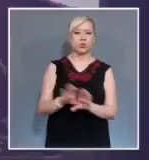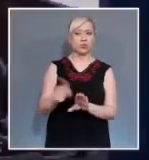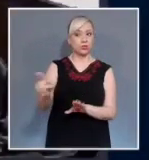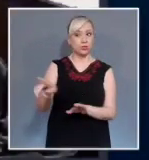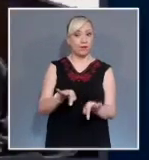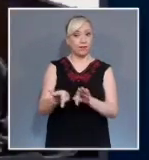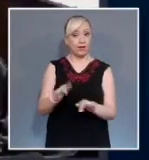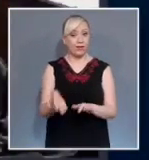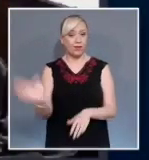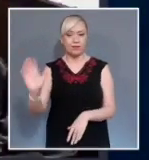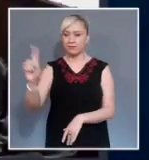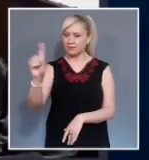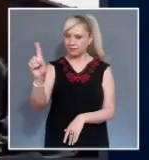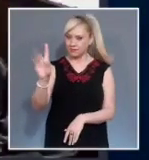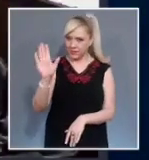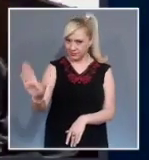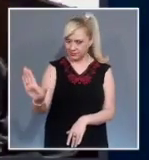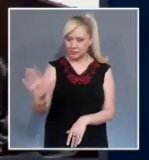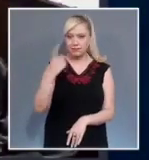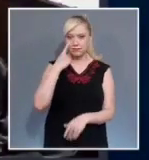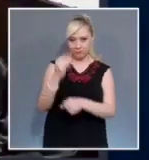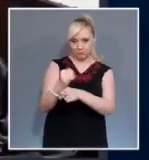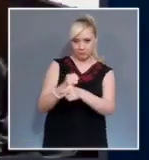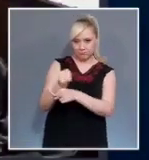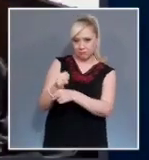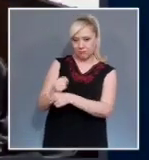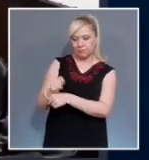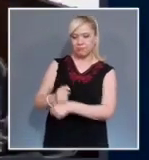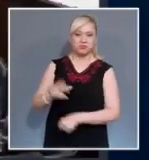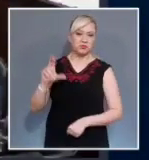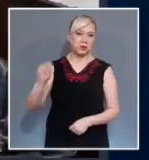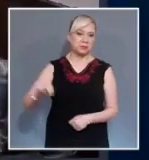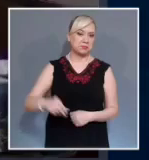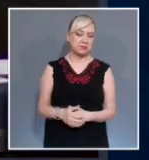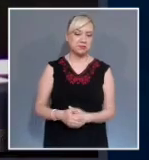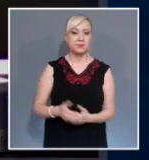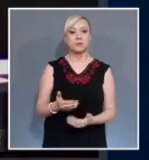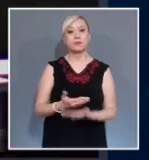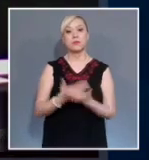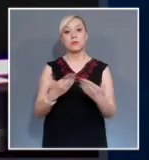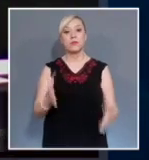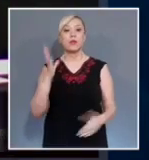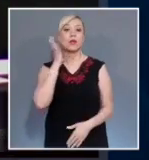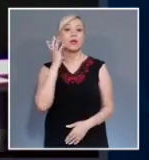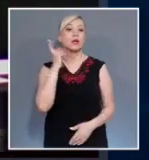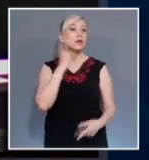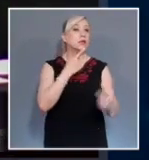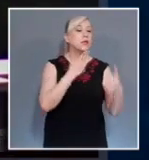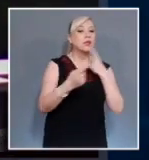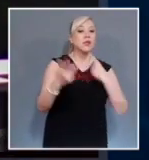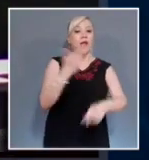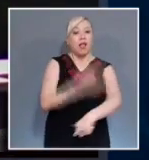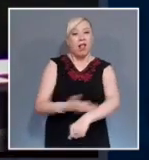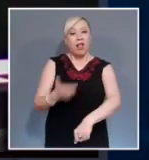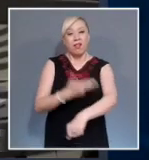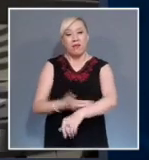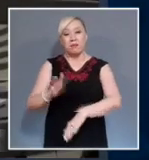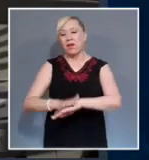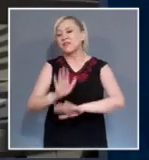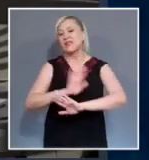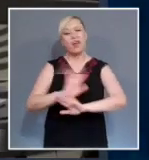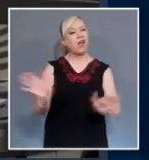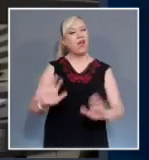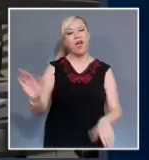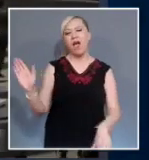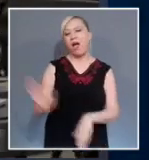con la dispensa de todos los trámites la cámara de diputados aprobó reformas a la Ley General de Salud que desaparece